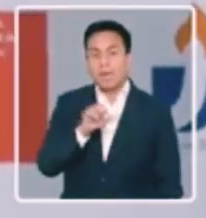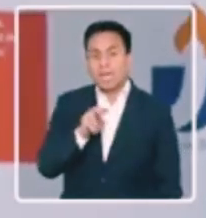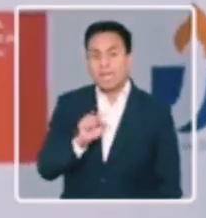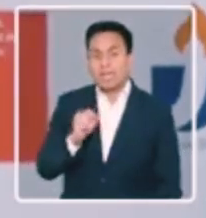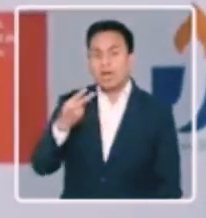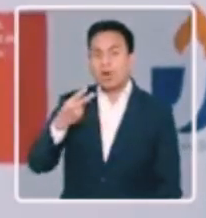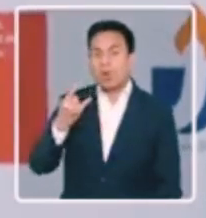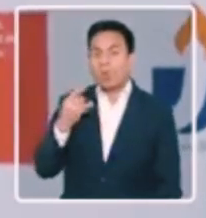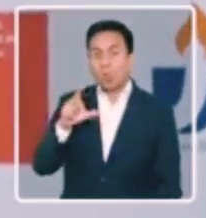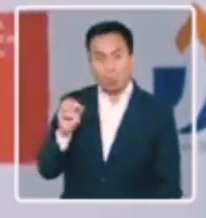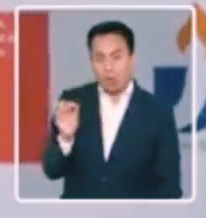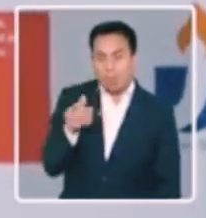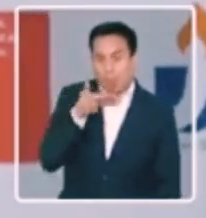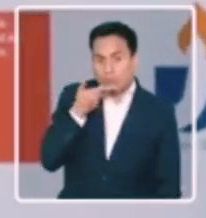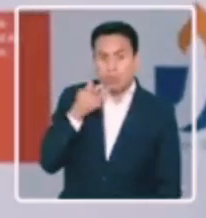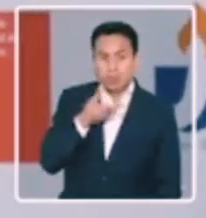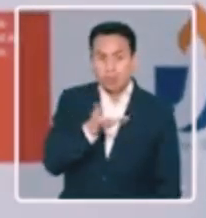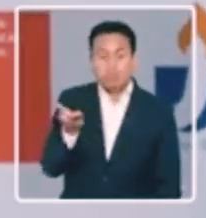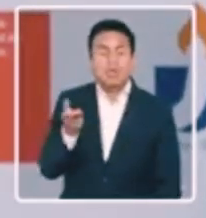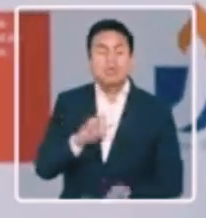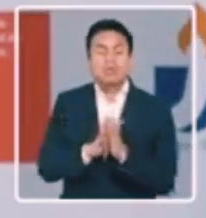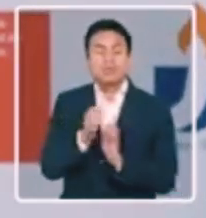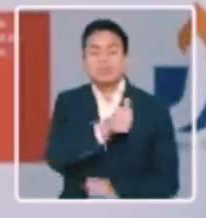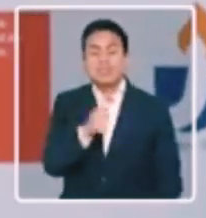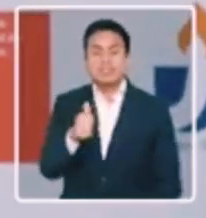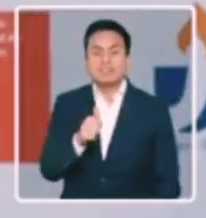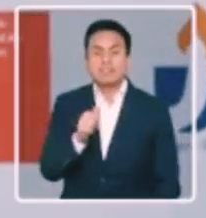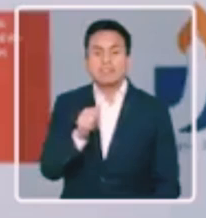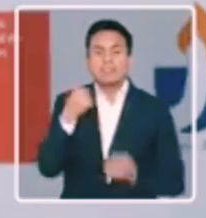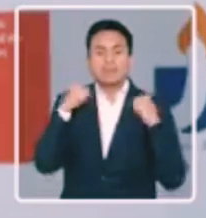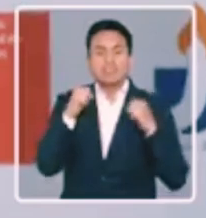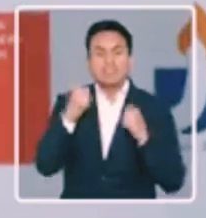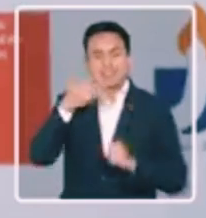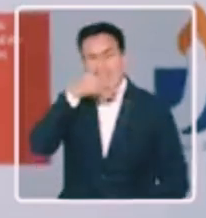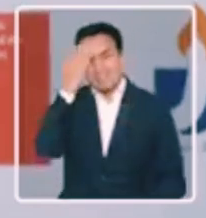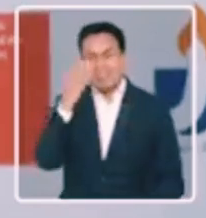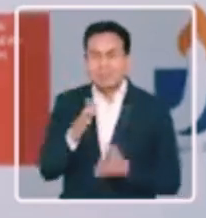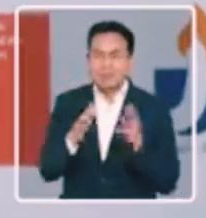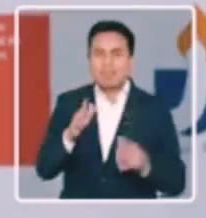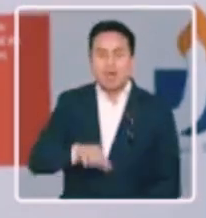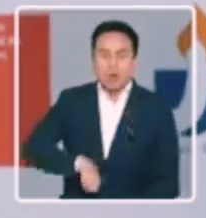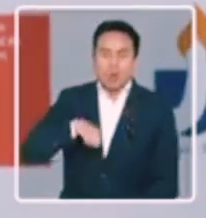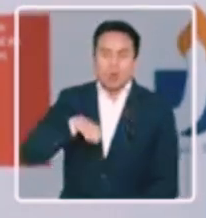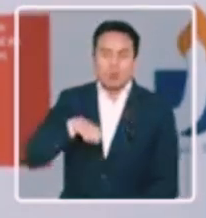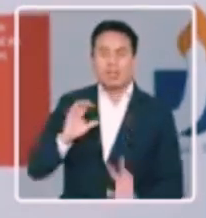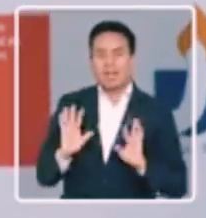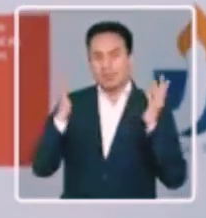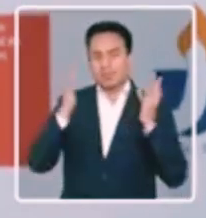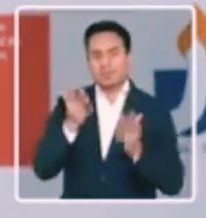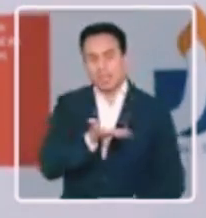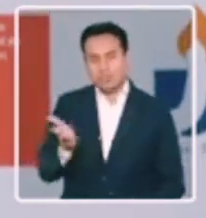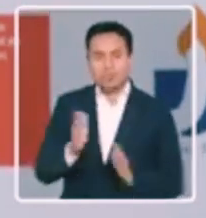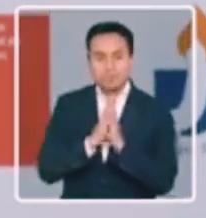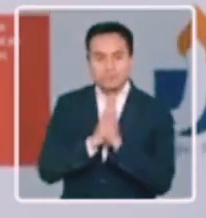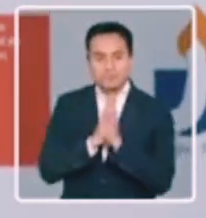de Hugo que hablaron recién y a través de ustedes a todos nuestros deportistas estrellas de los que estamos tremendamente orgullosos un aplauso para ellos por